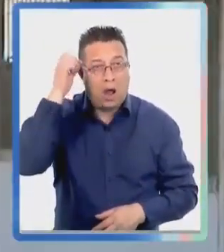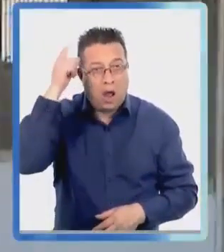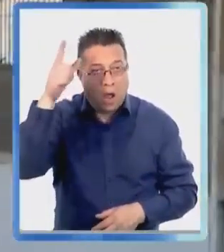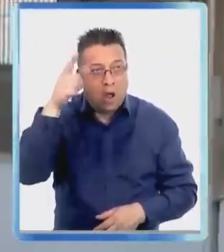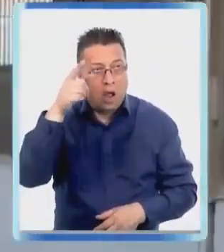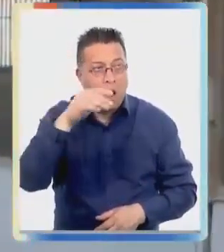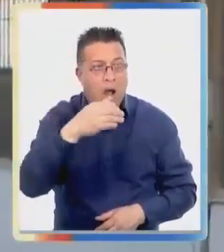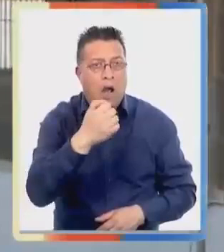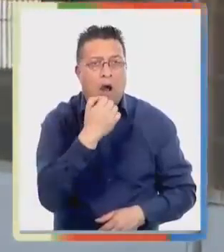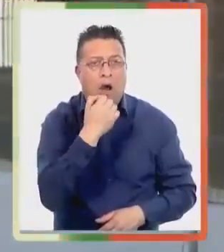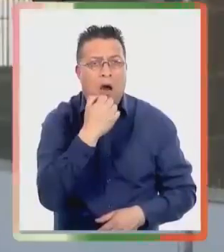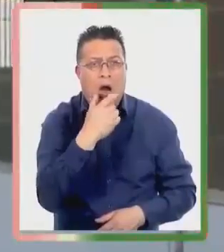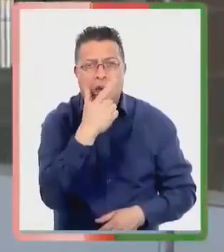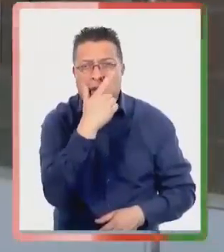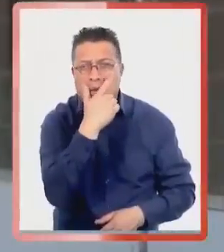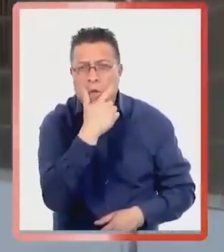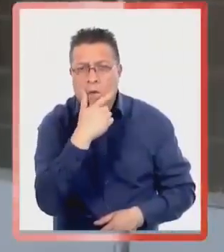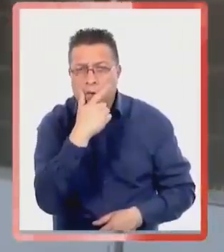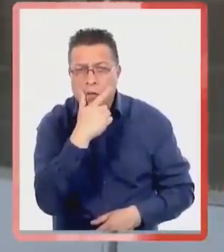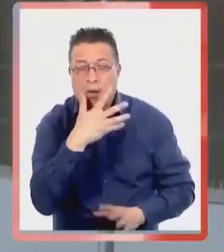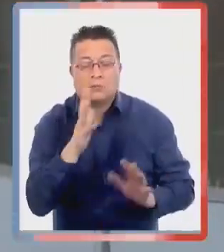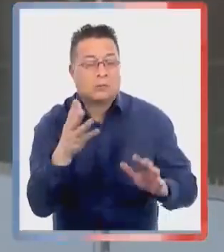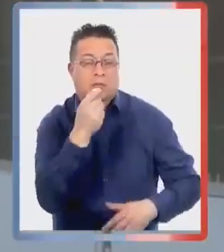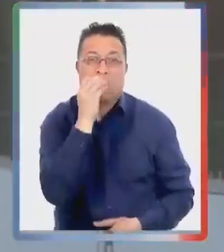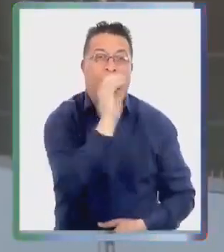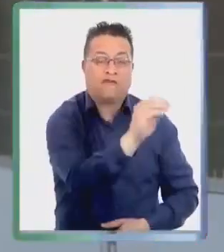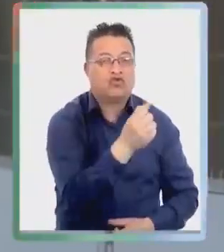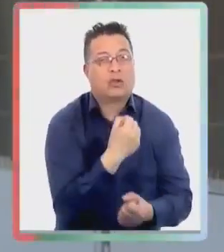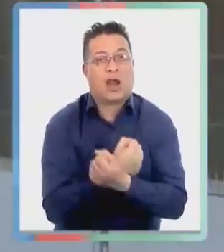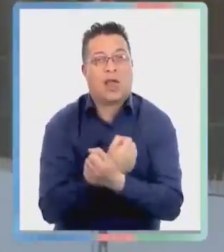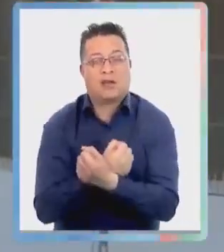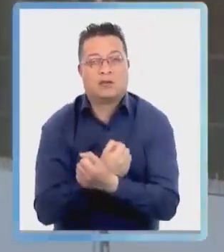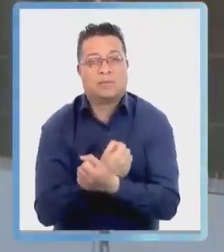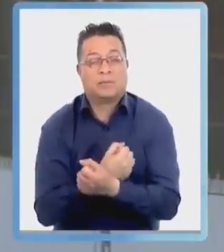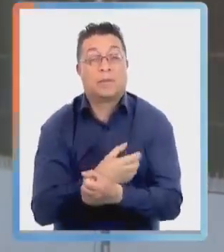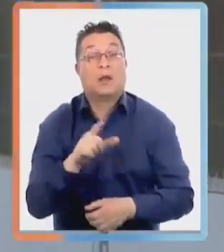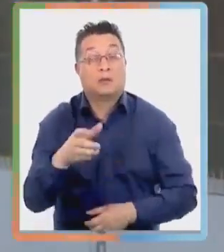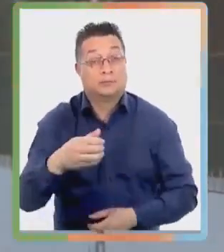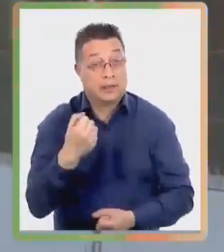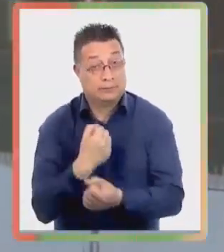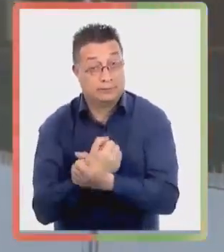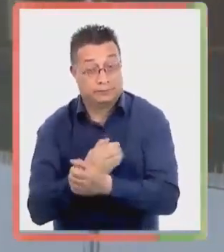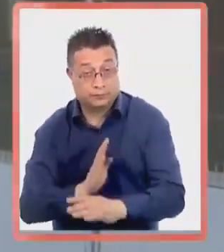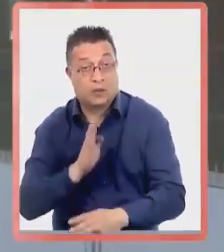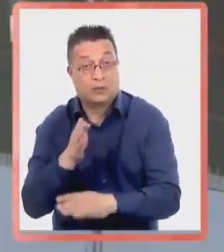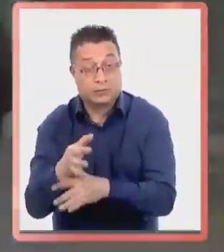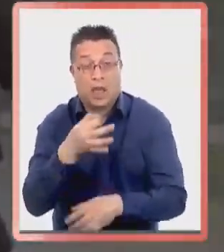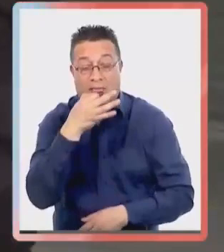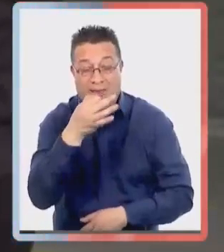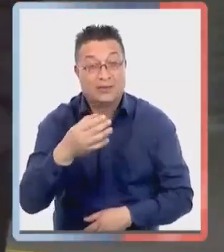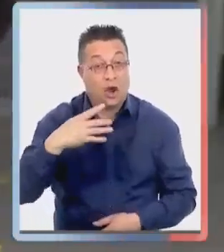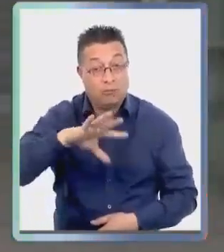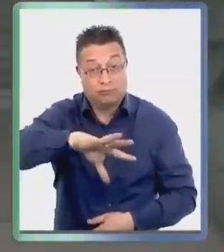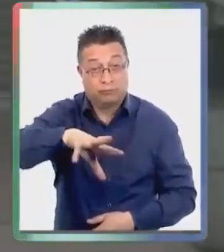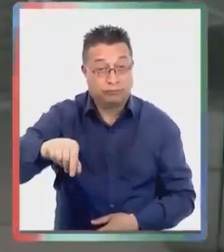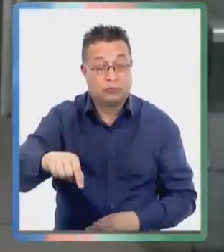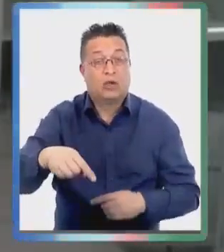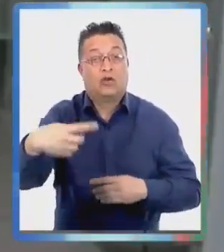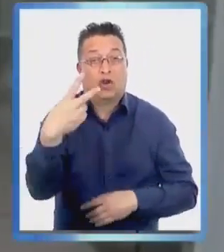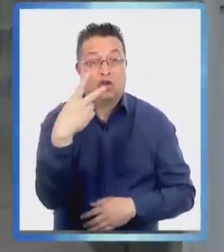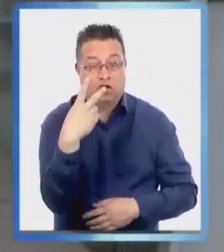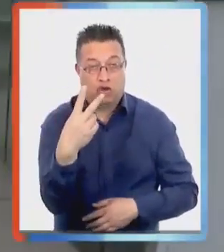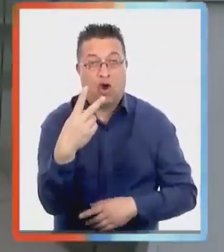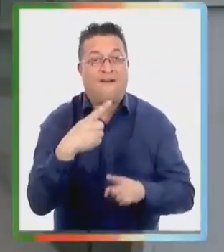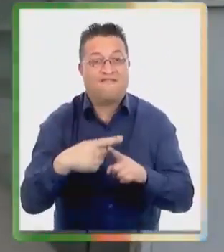era demasiado sospechoso y dieron aviso a carabineros. La policía uniformada confirma que los ladrones ingresaron dos